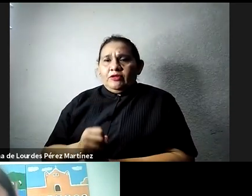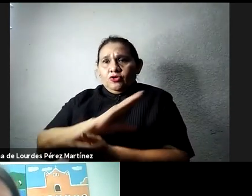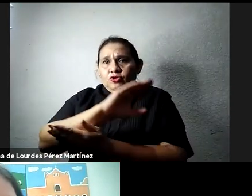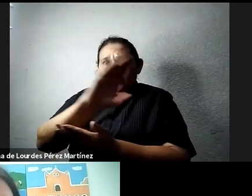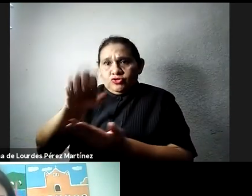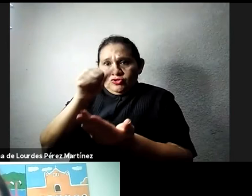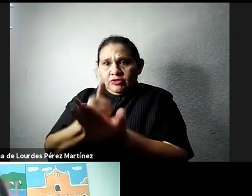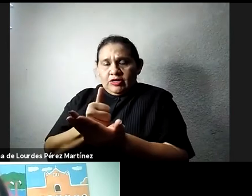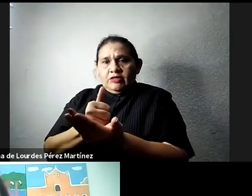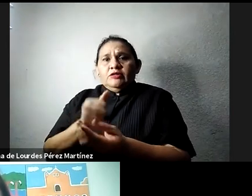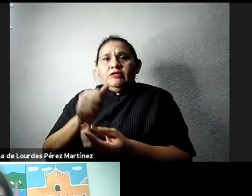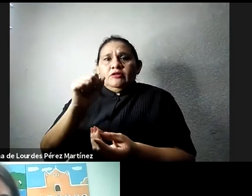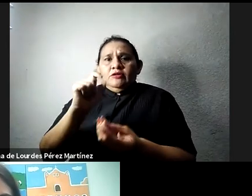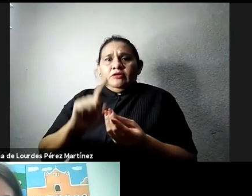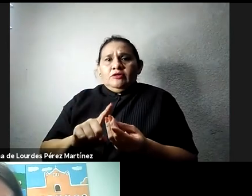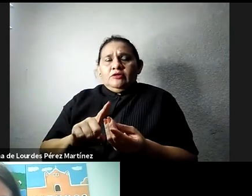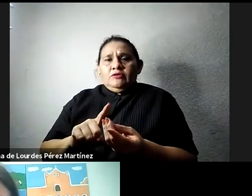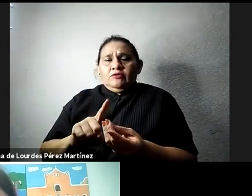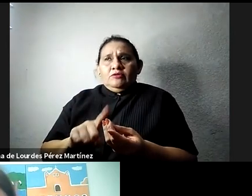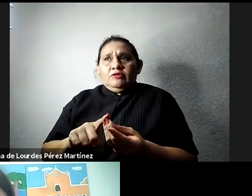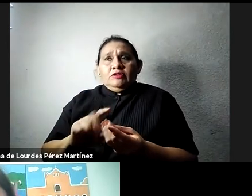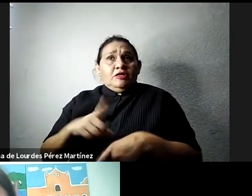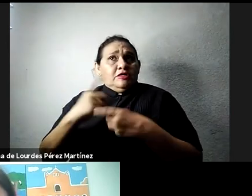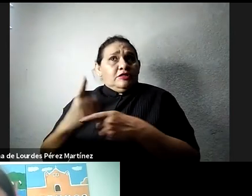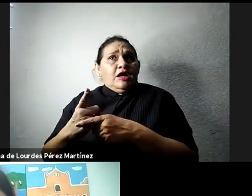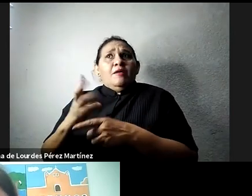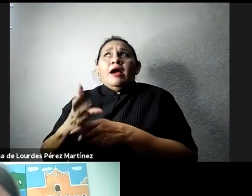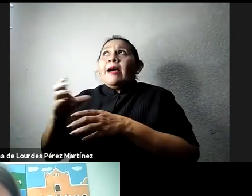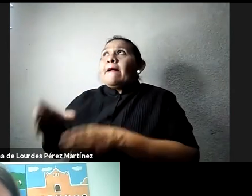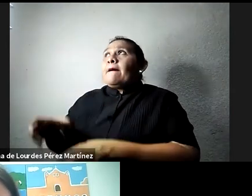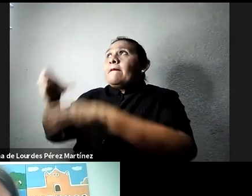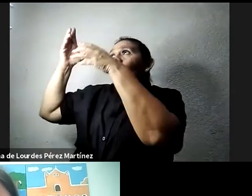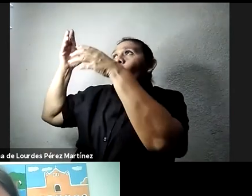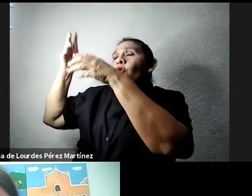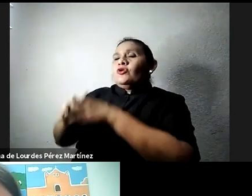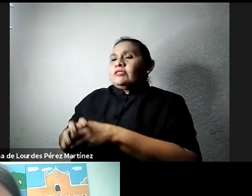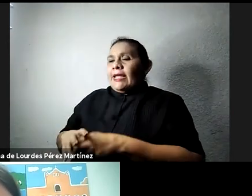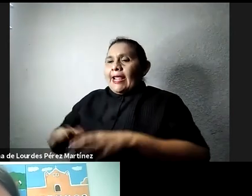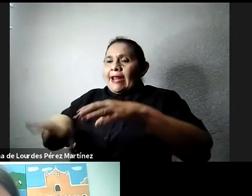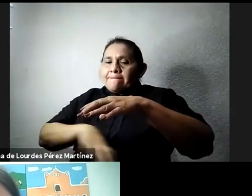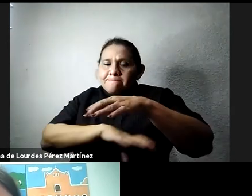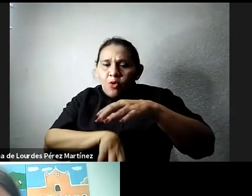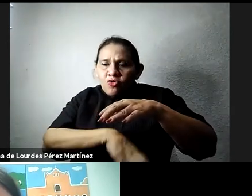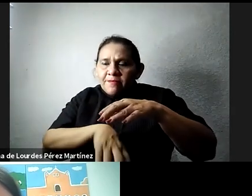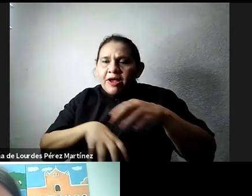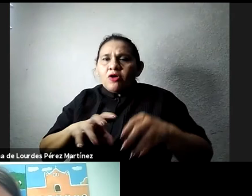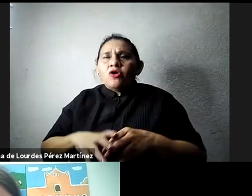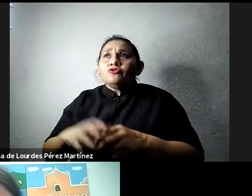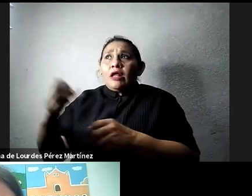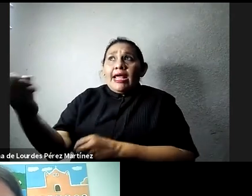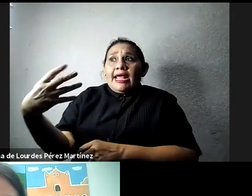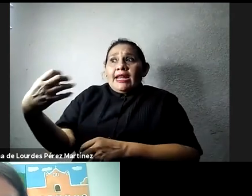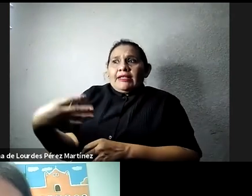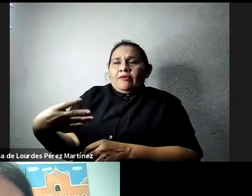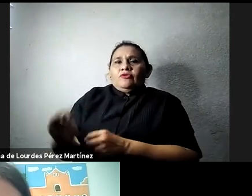ciudades, ¿no? Donde se privilegiaba el poste, el bote de basura, el semáforo sobre